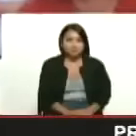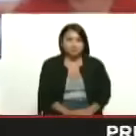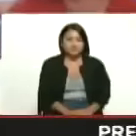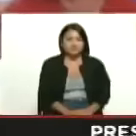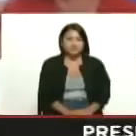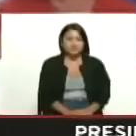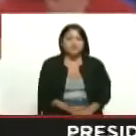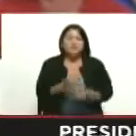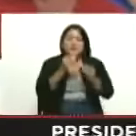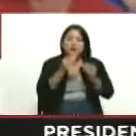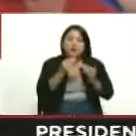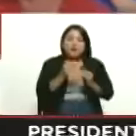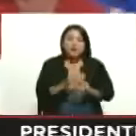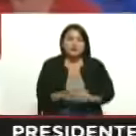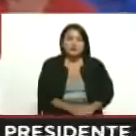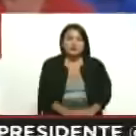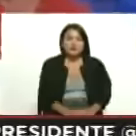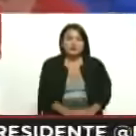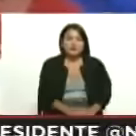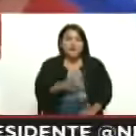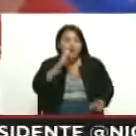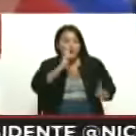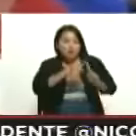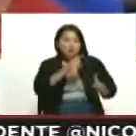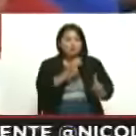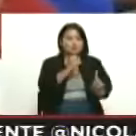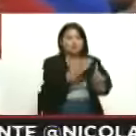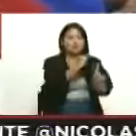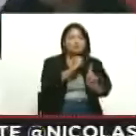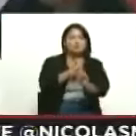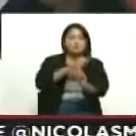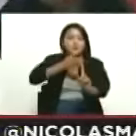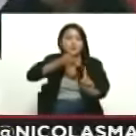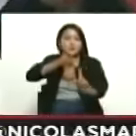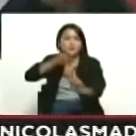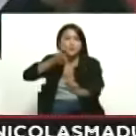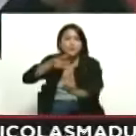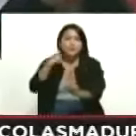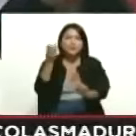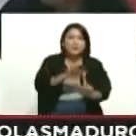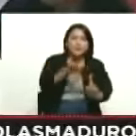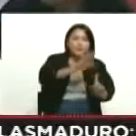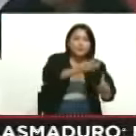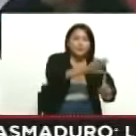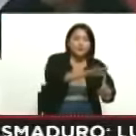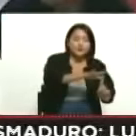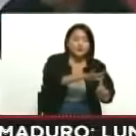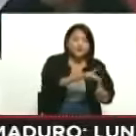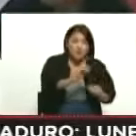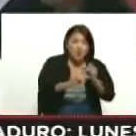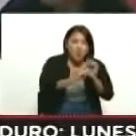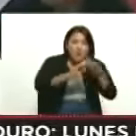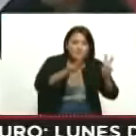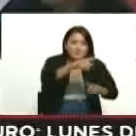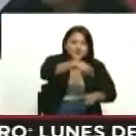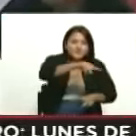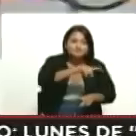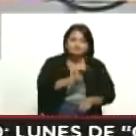momento, los identificaron y luego iban casa por casa a aniquilarlos, a